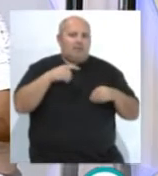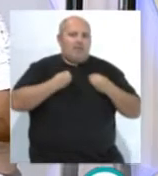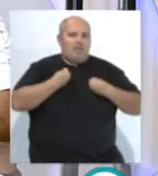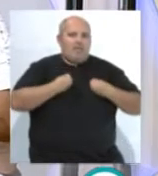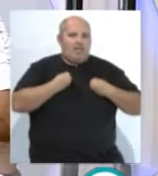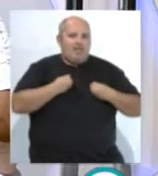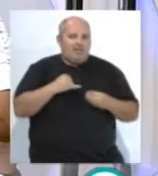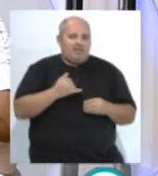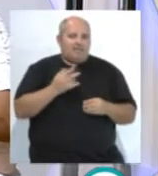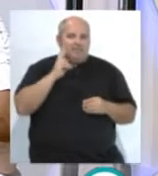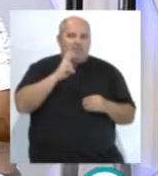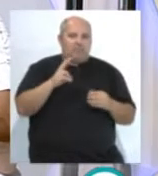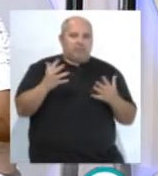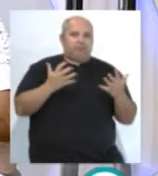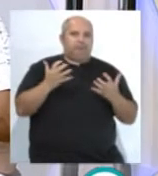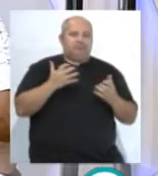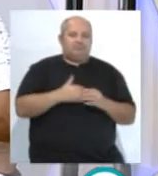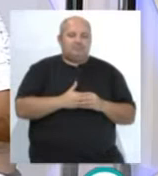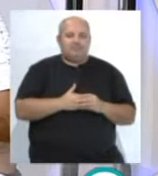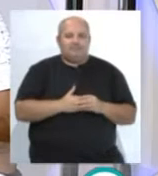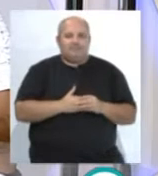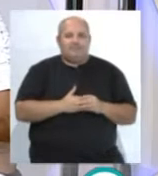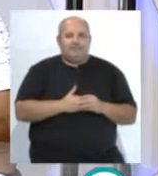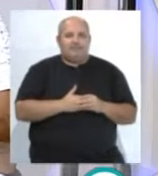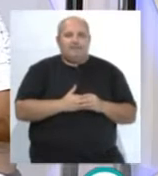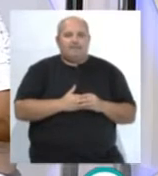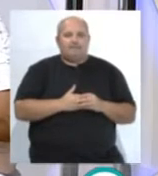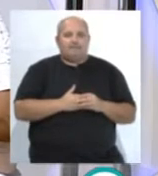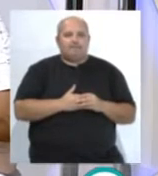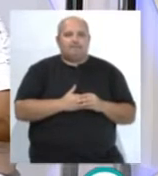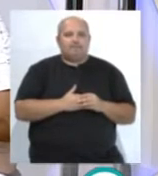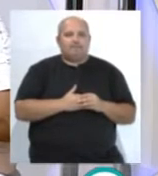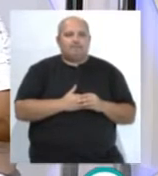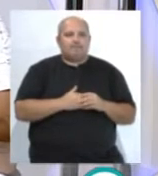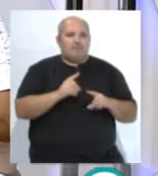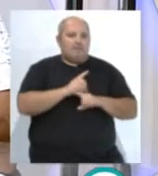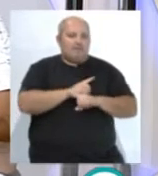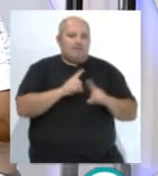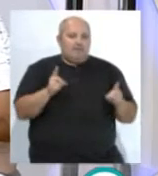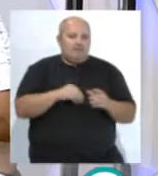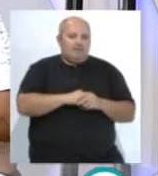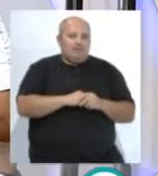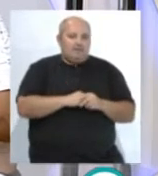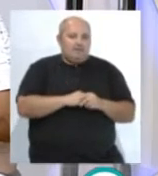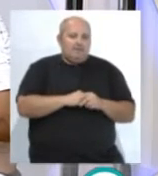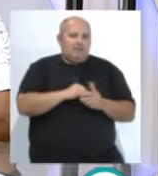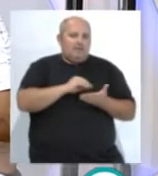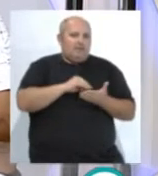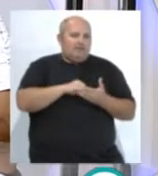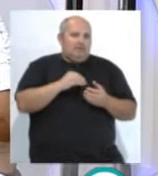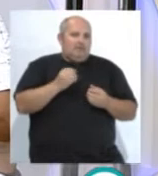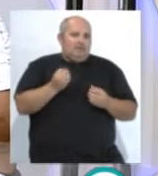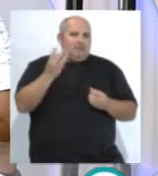asustados de ver tanto ambiente. Bueno, eso tampoco... Una cosa es no, pero yo sí, pues alguno puede tener